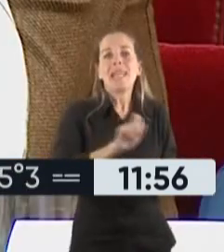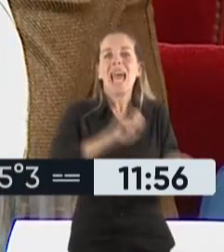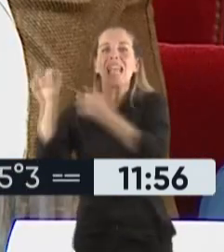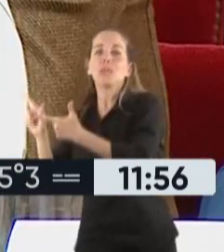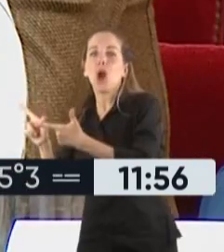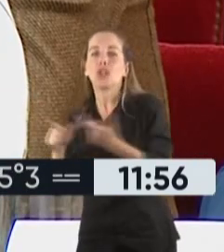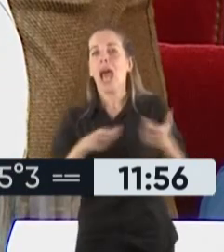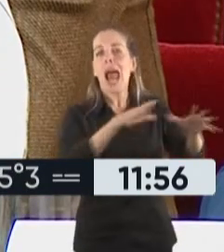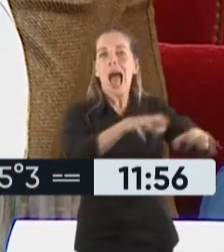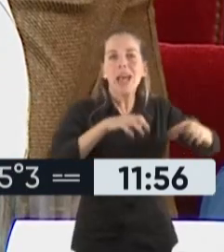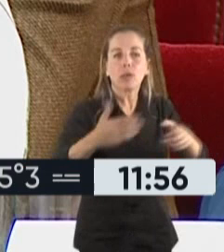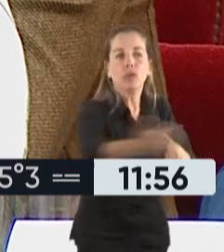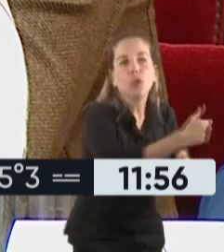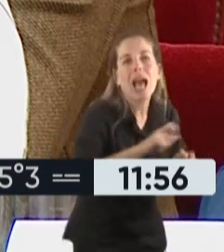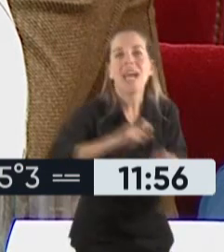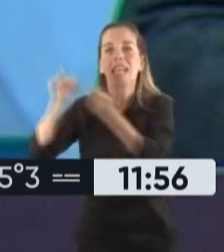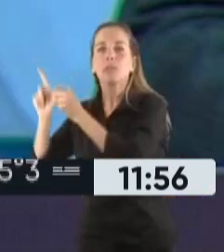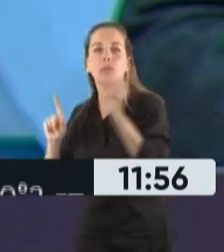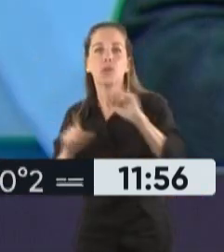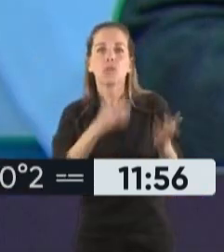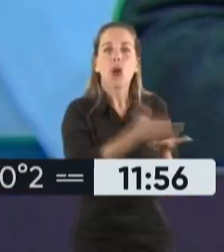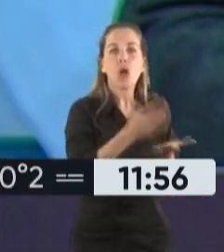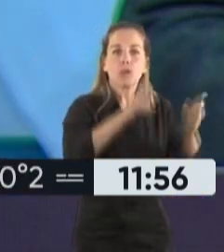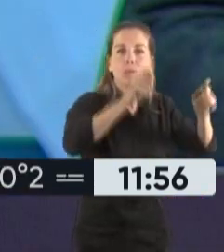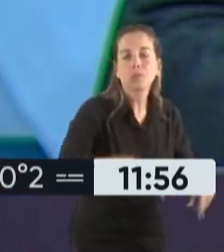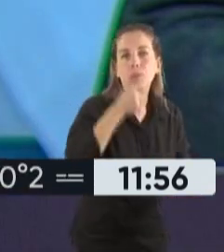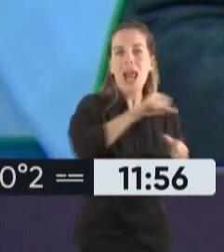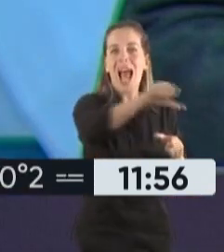en aceites, en harinas o en alimentos para seres humanos